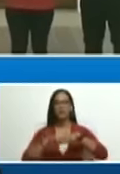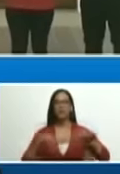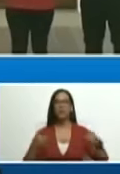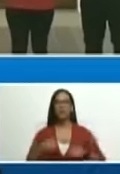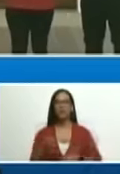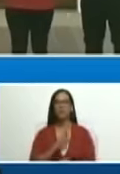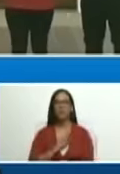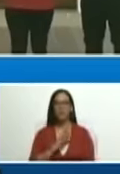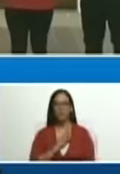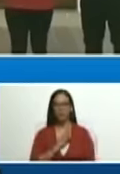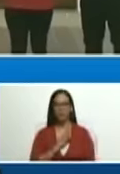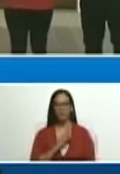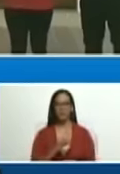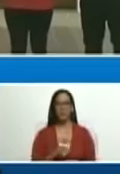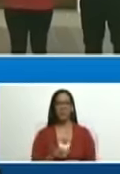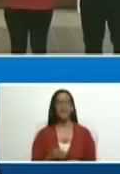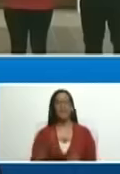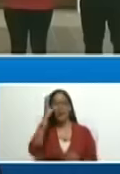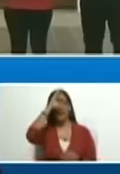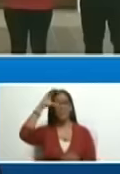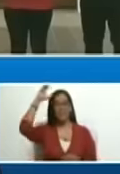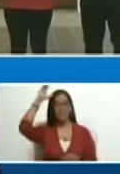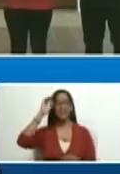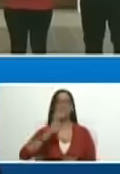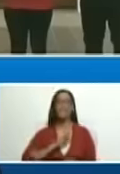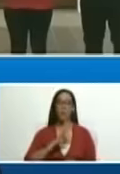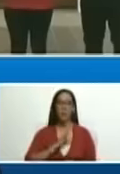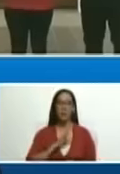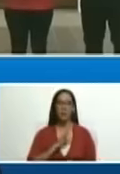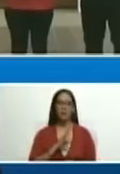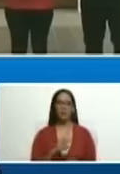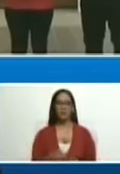propio, capacidad propio,